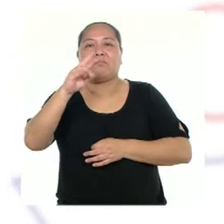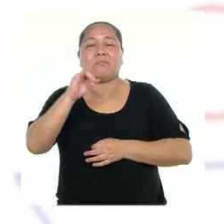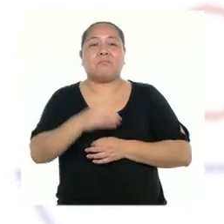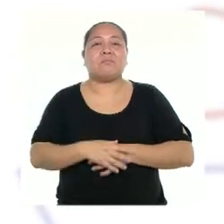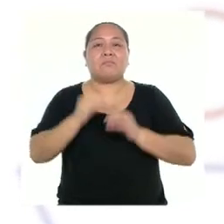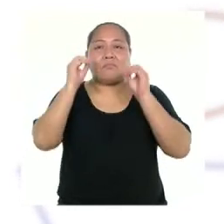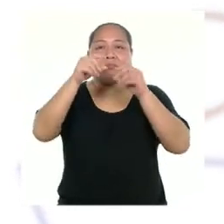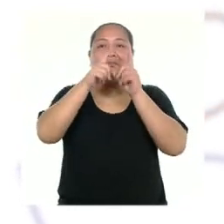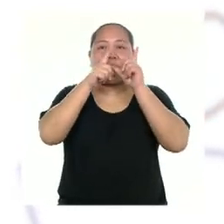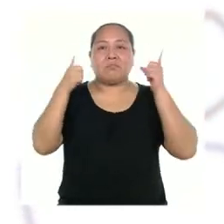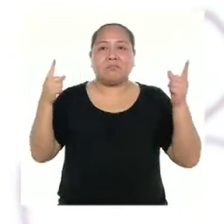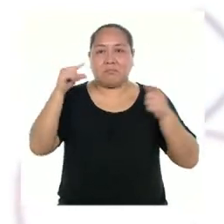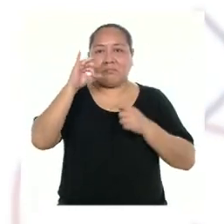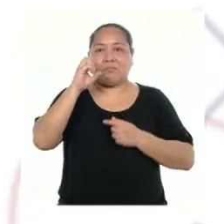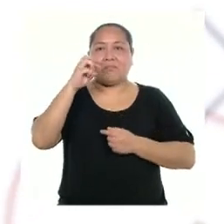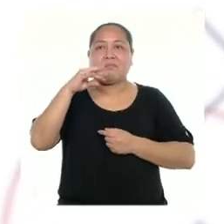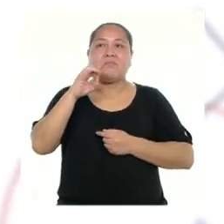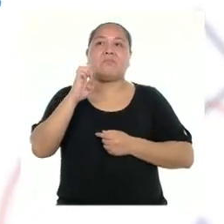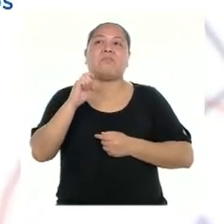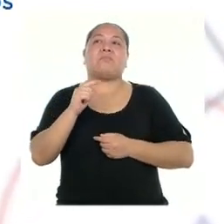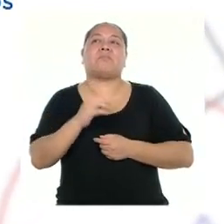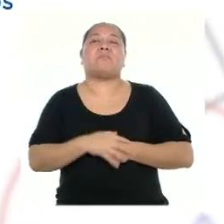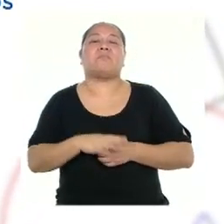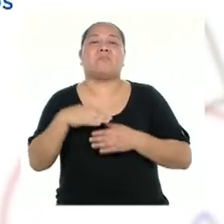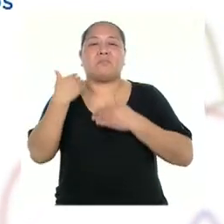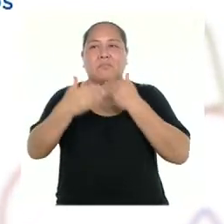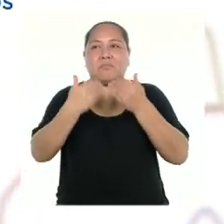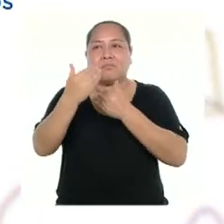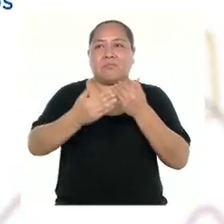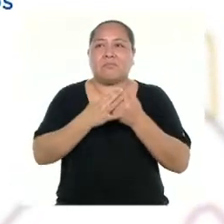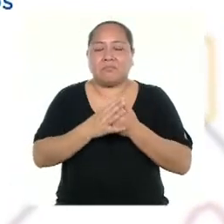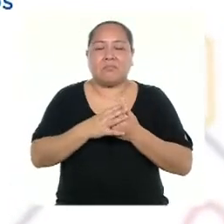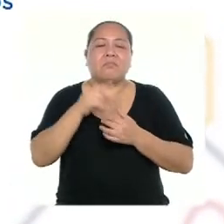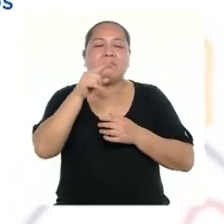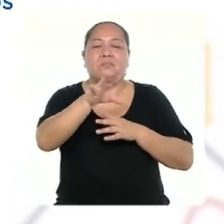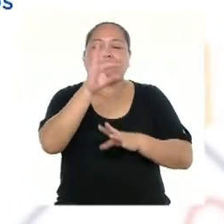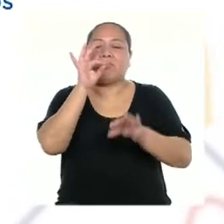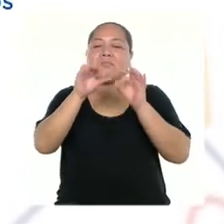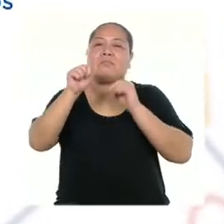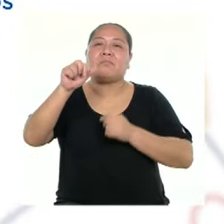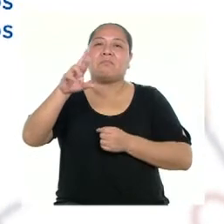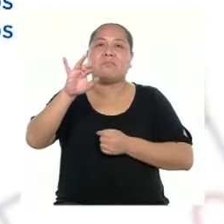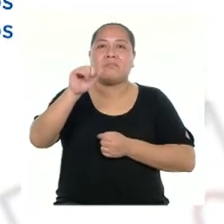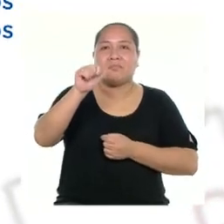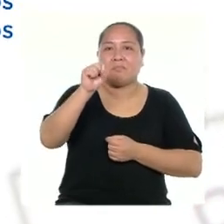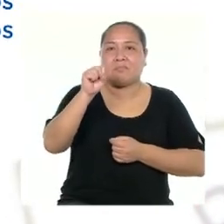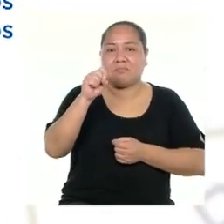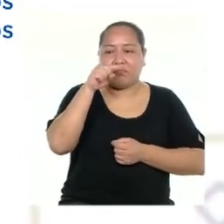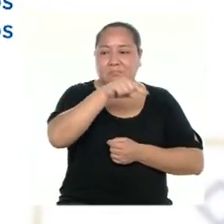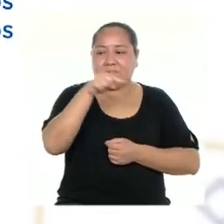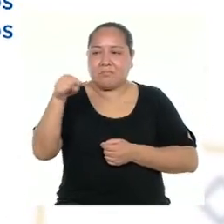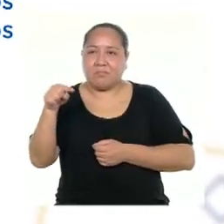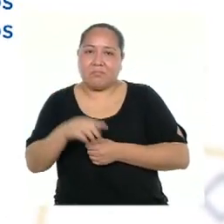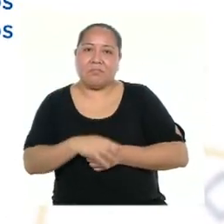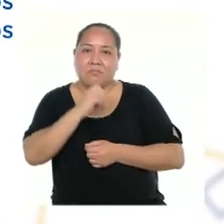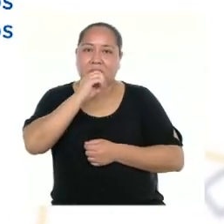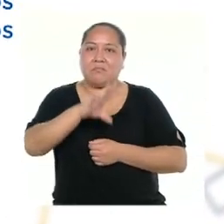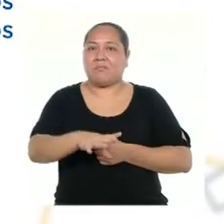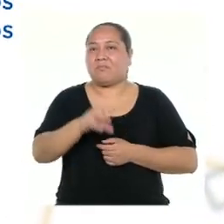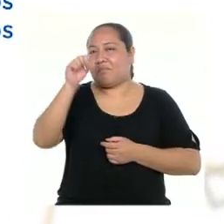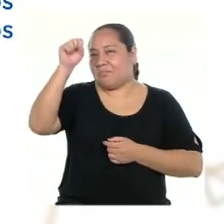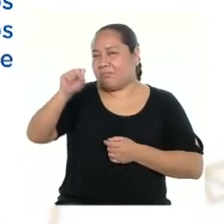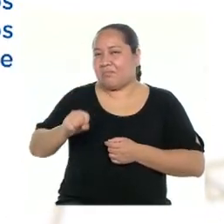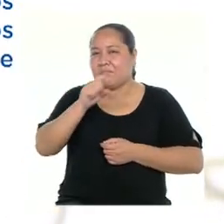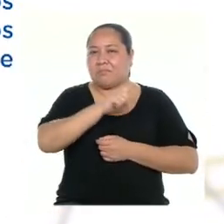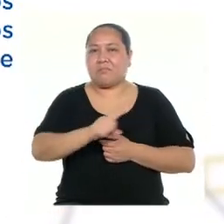geométrico. Luego emplearemos estrategias y procedimientos para determinar las áreas de dichas formas y plantearemos afirmaciones sobre las